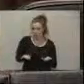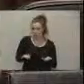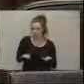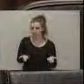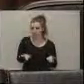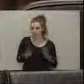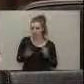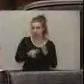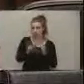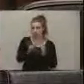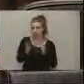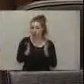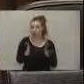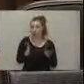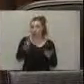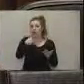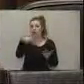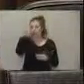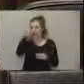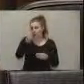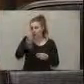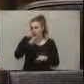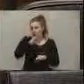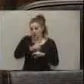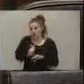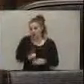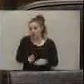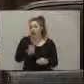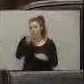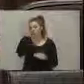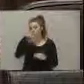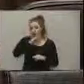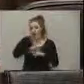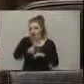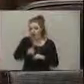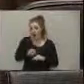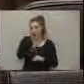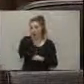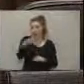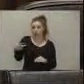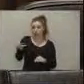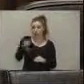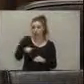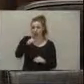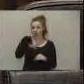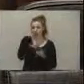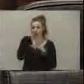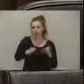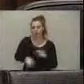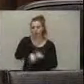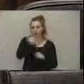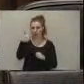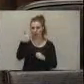en este ciclo, yo creo que se va a incumplir. Creo que se van a incumplir las resoluciones que se ha aprobado en esta Cámara a lo largo